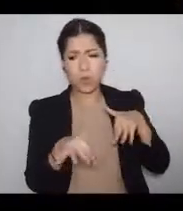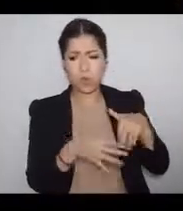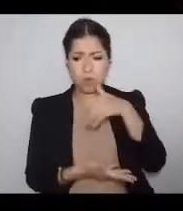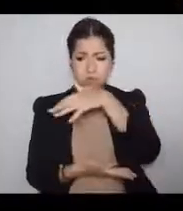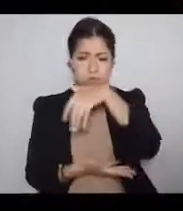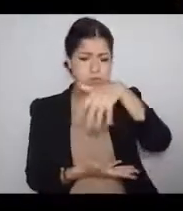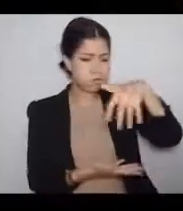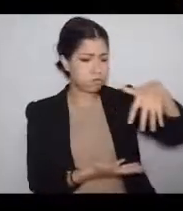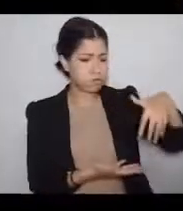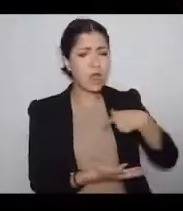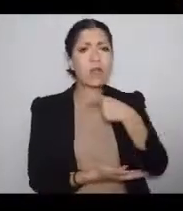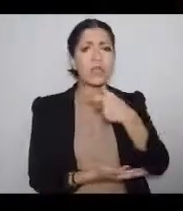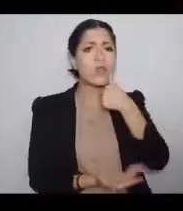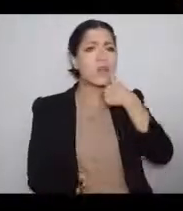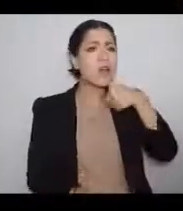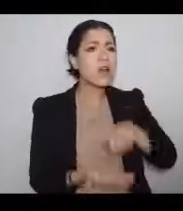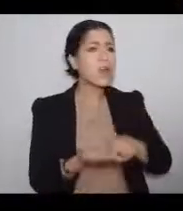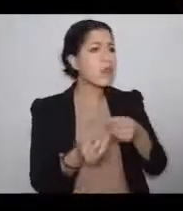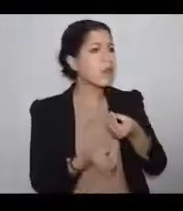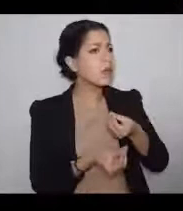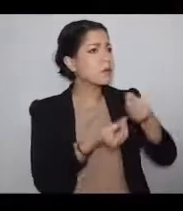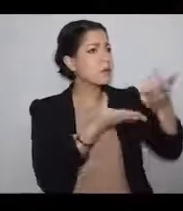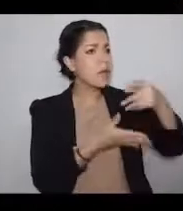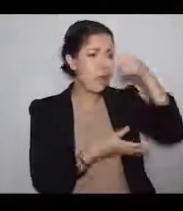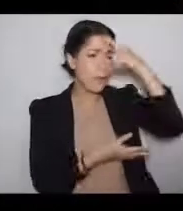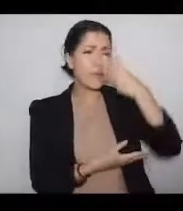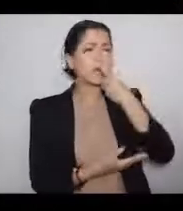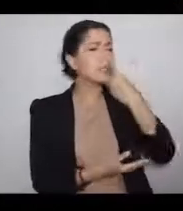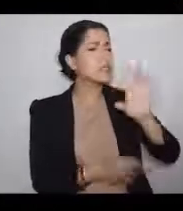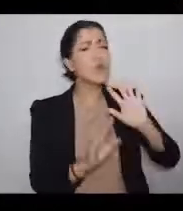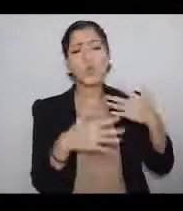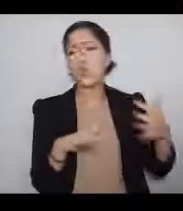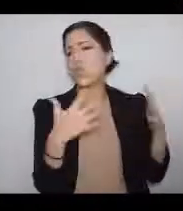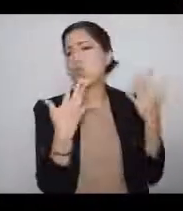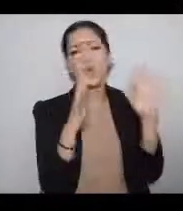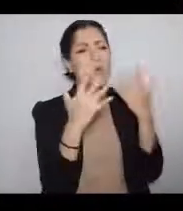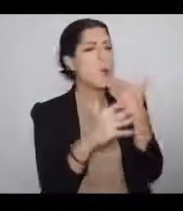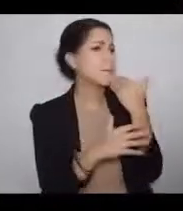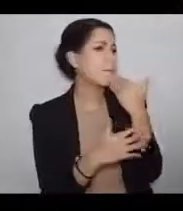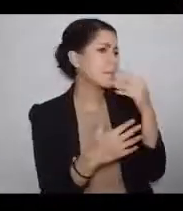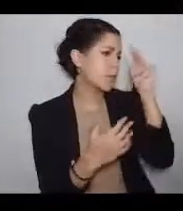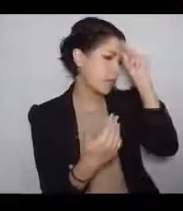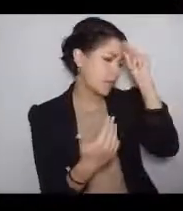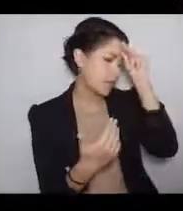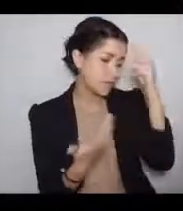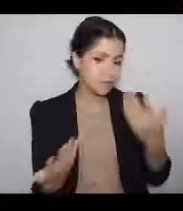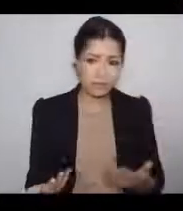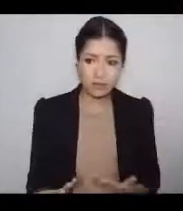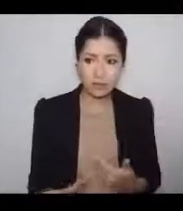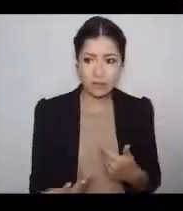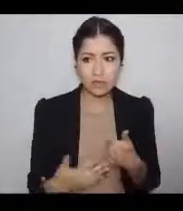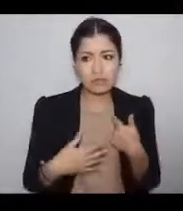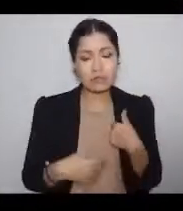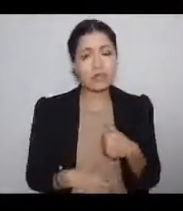enviaste una carta elogiando su genio. ¡Elogiaste al oso de mierda! ¡Citado a